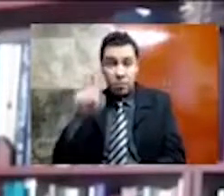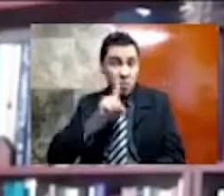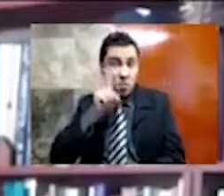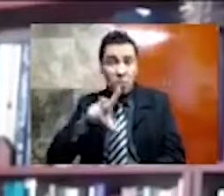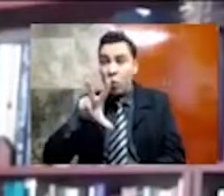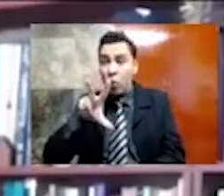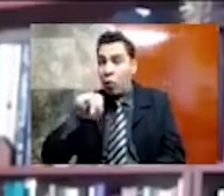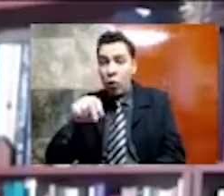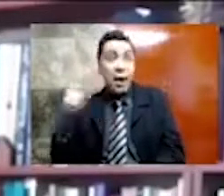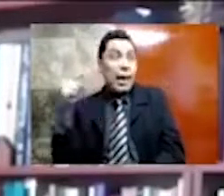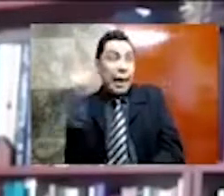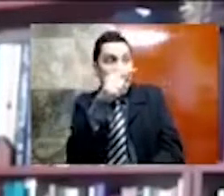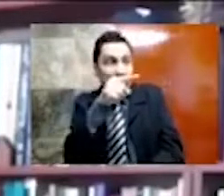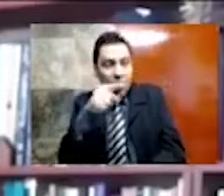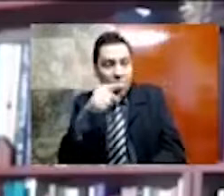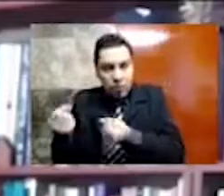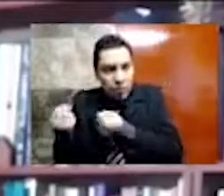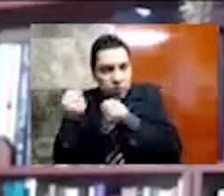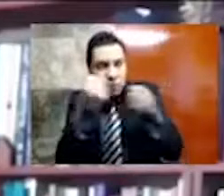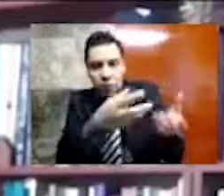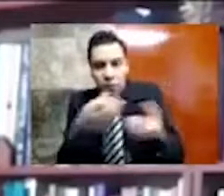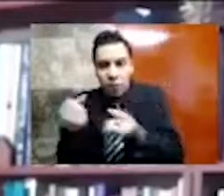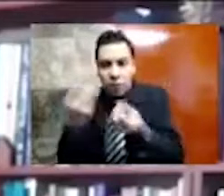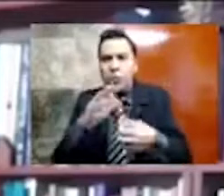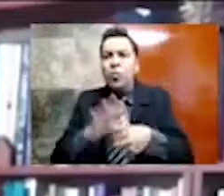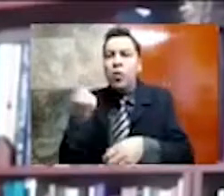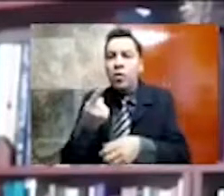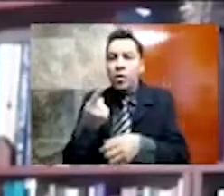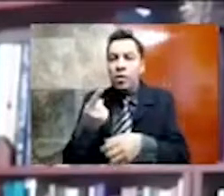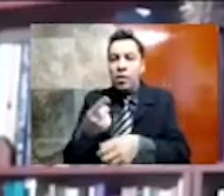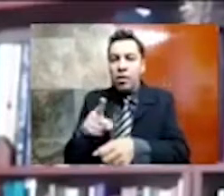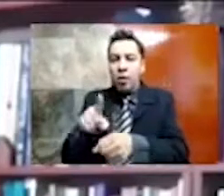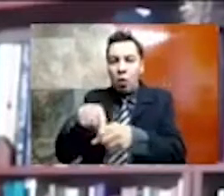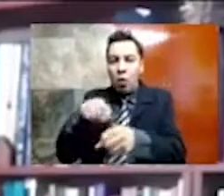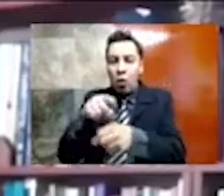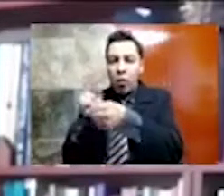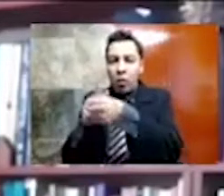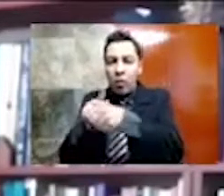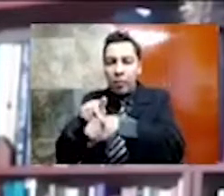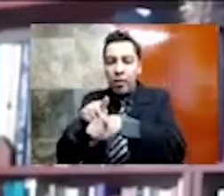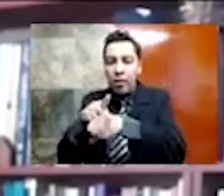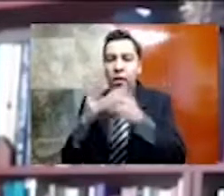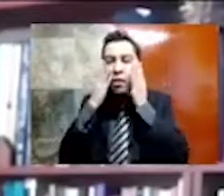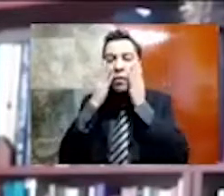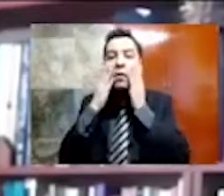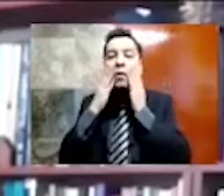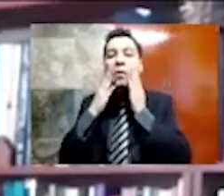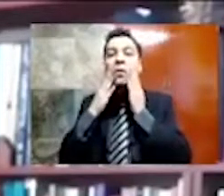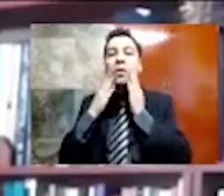pálido. Entonces, como la hierba que crece debajo de las piedras.